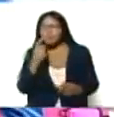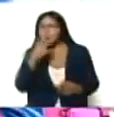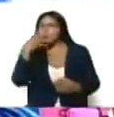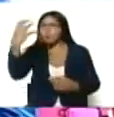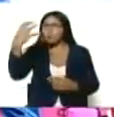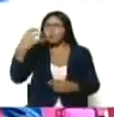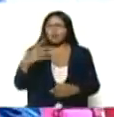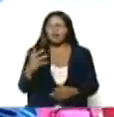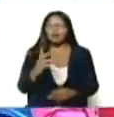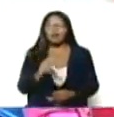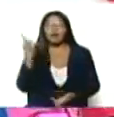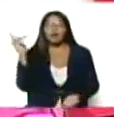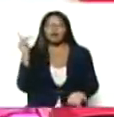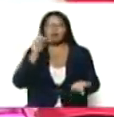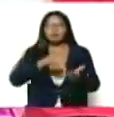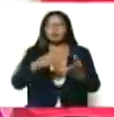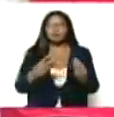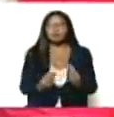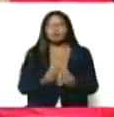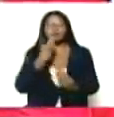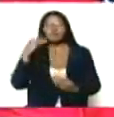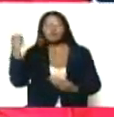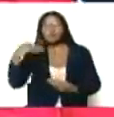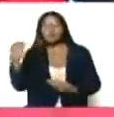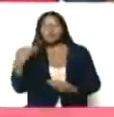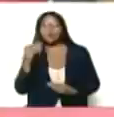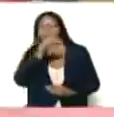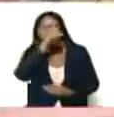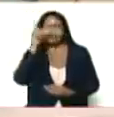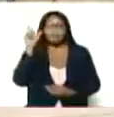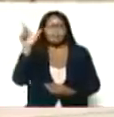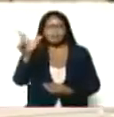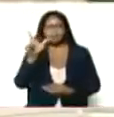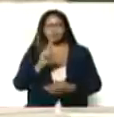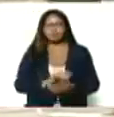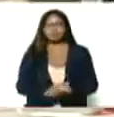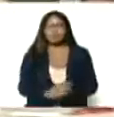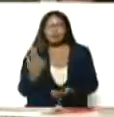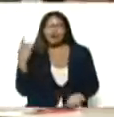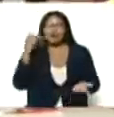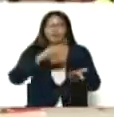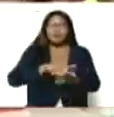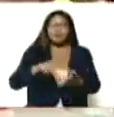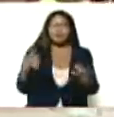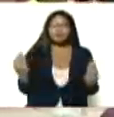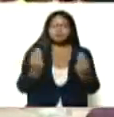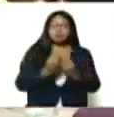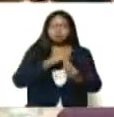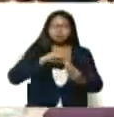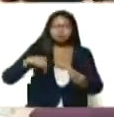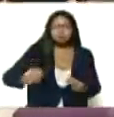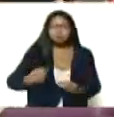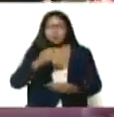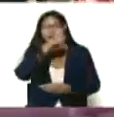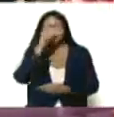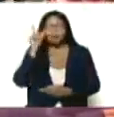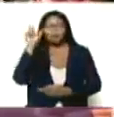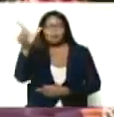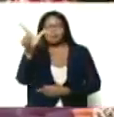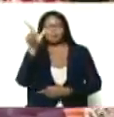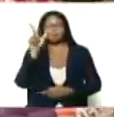está, esta es Juventud del PSUV, aquí está, esta es.